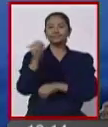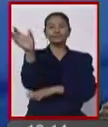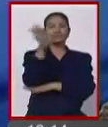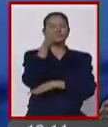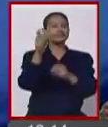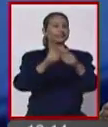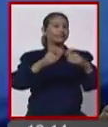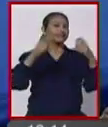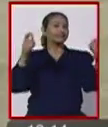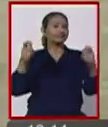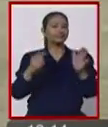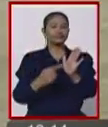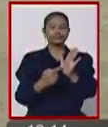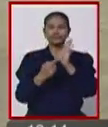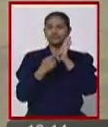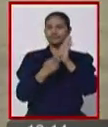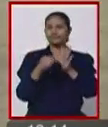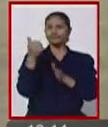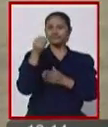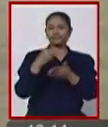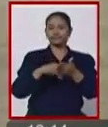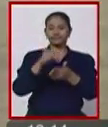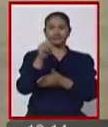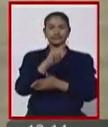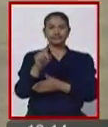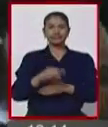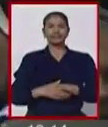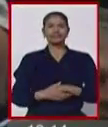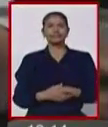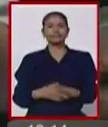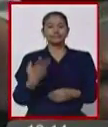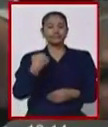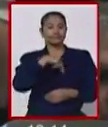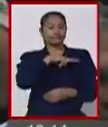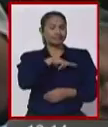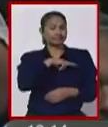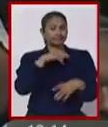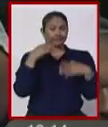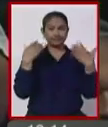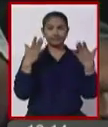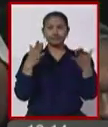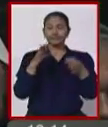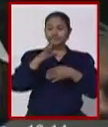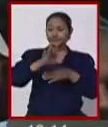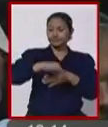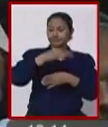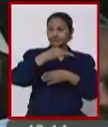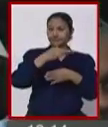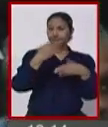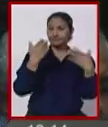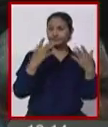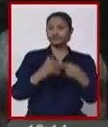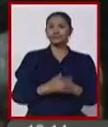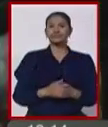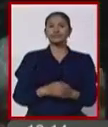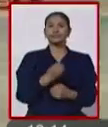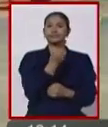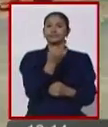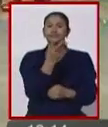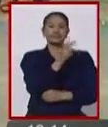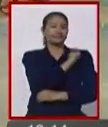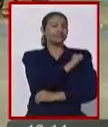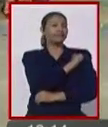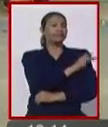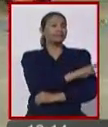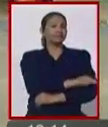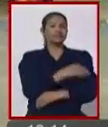gigantesca bandera que será expuesta el 10 de marzo. Es así que nosotros hemos confeccionado unos cuantos